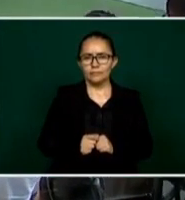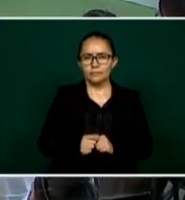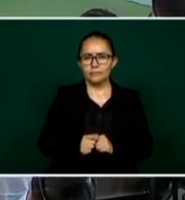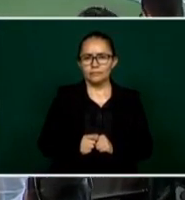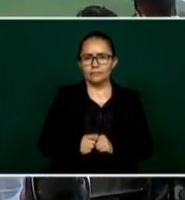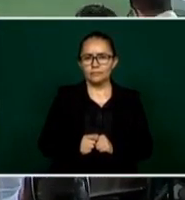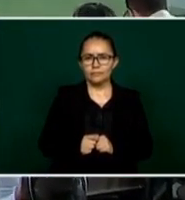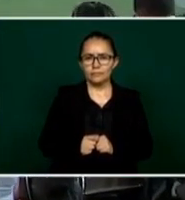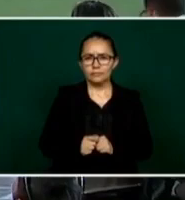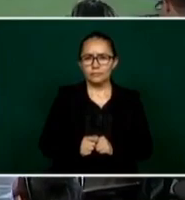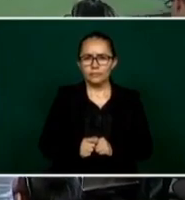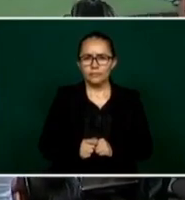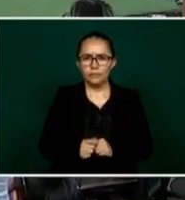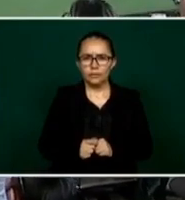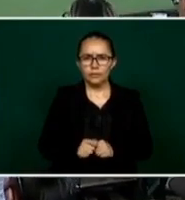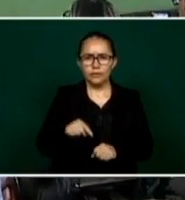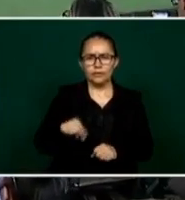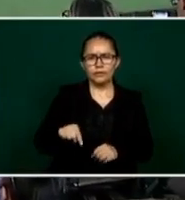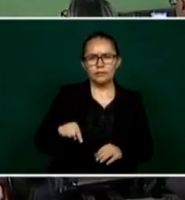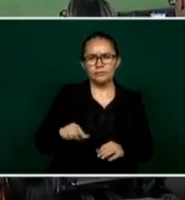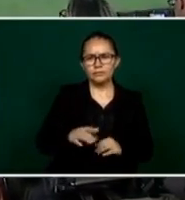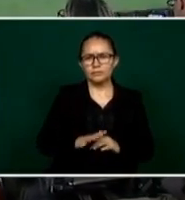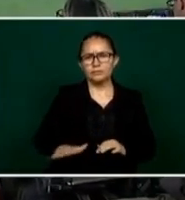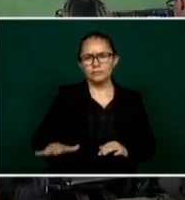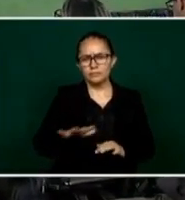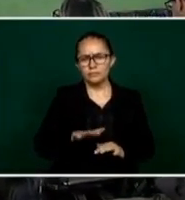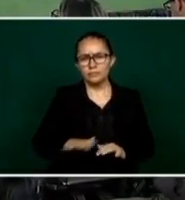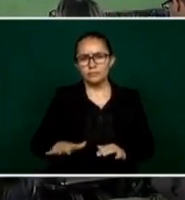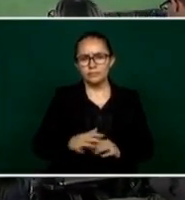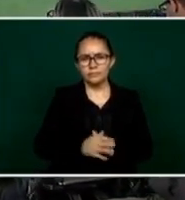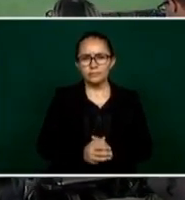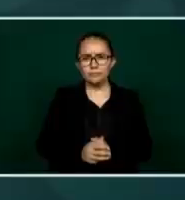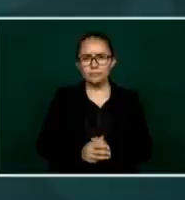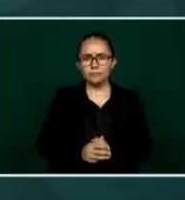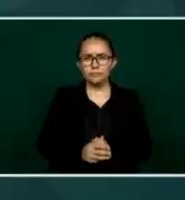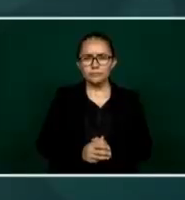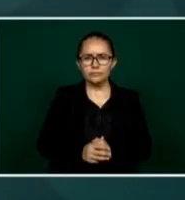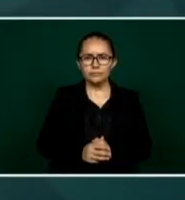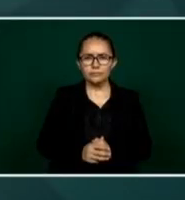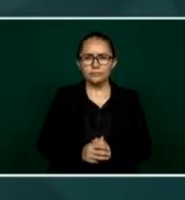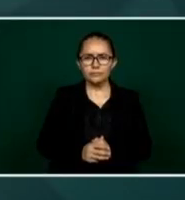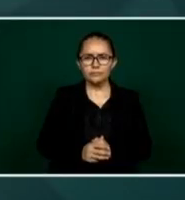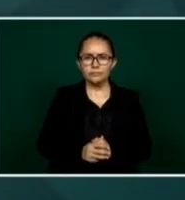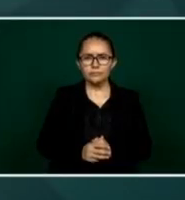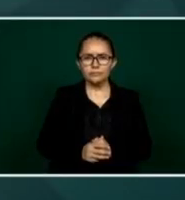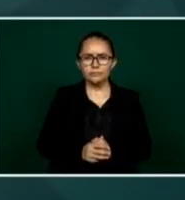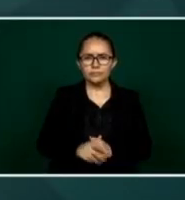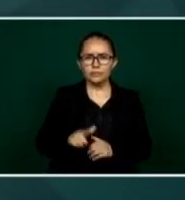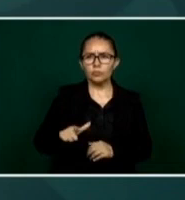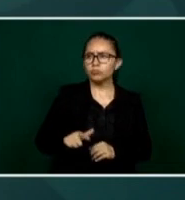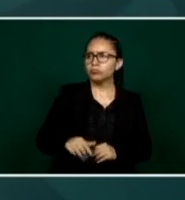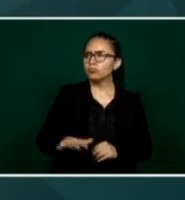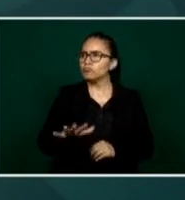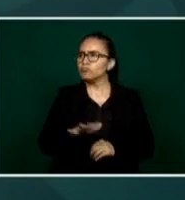en años anteriores, un estado